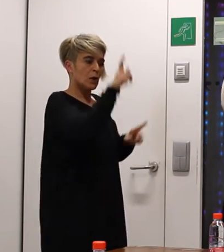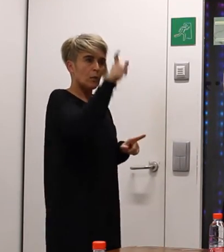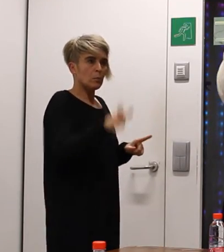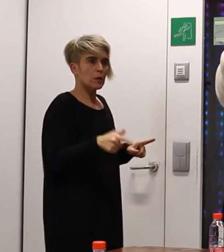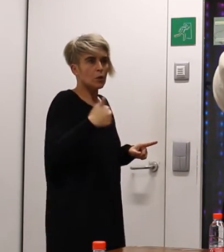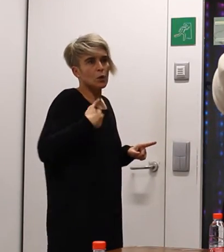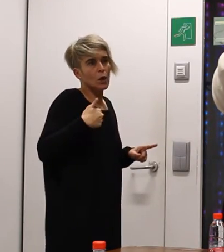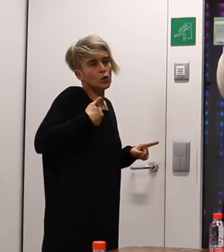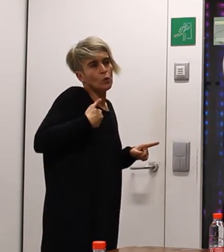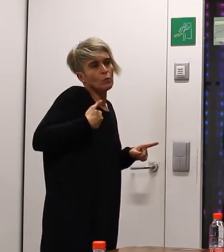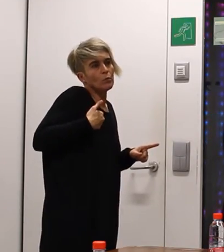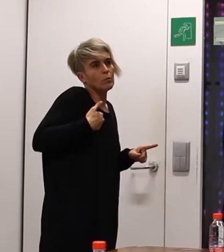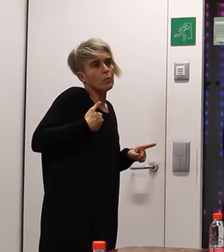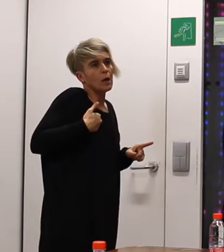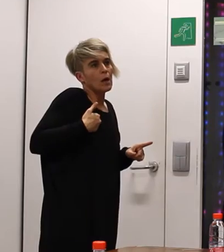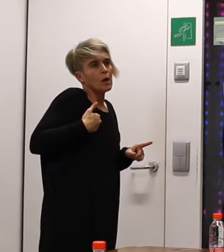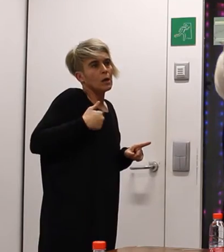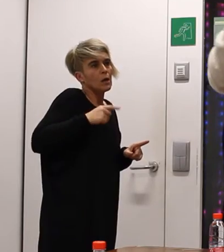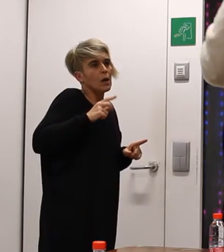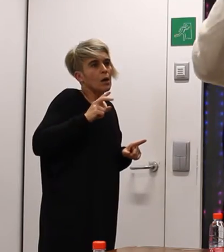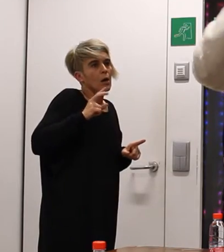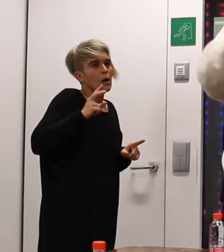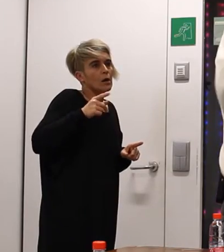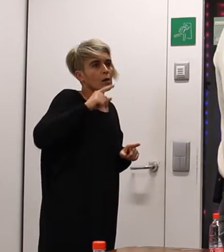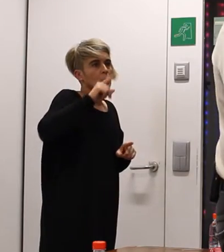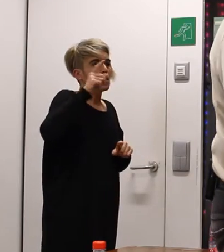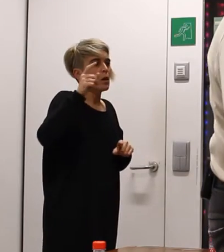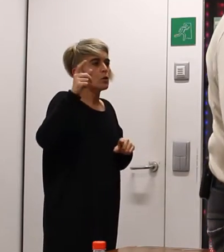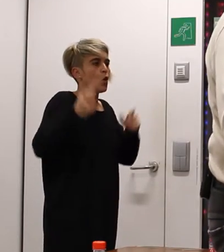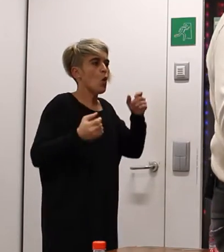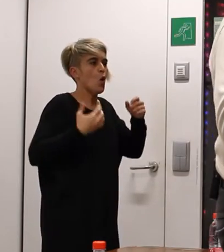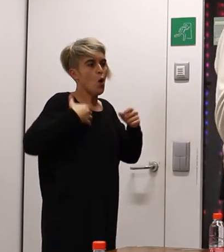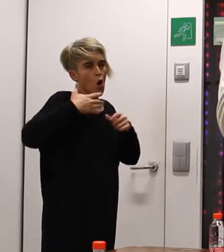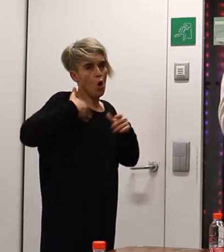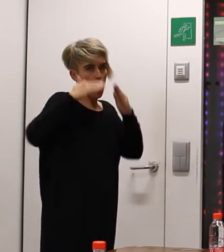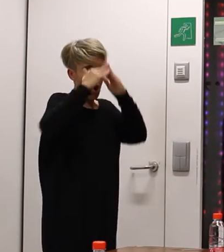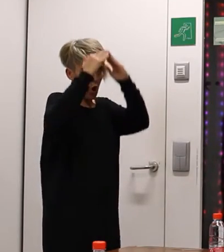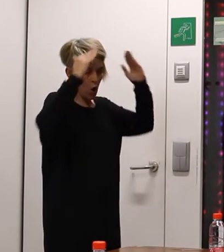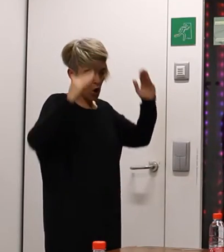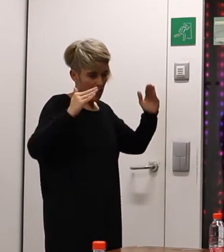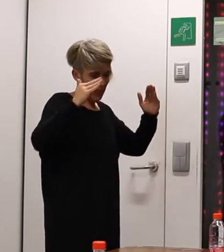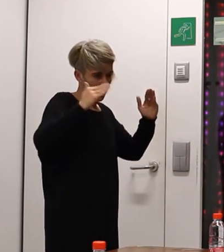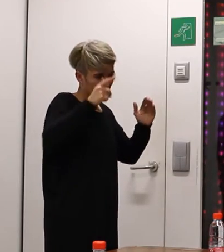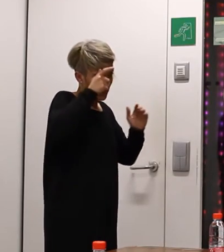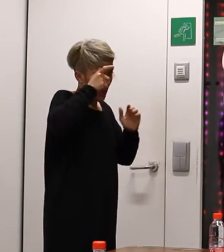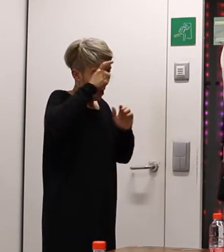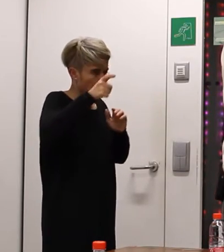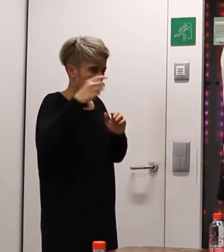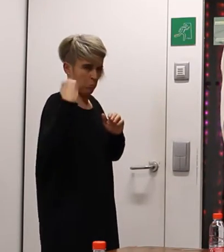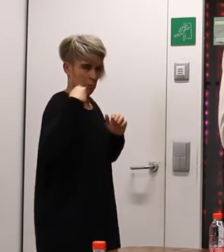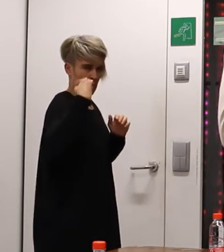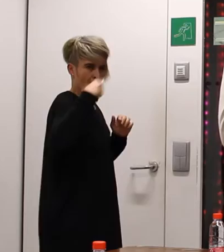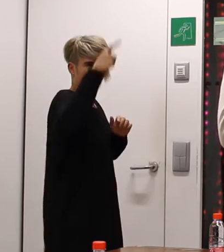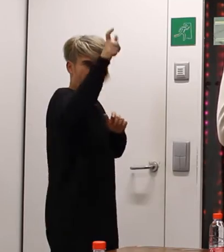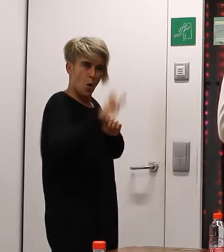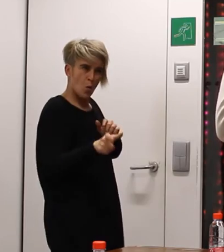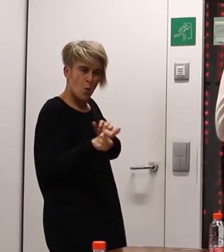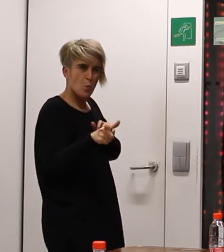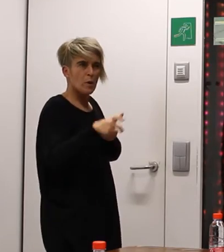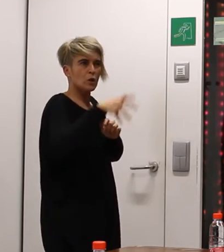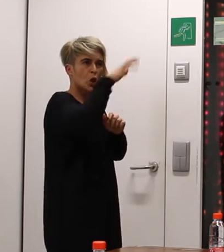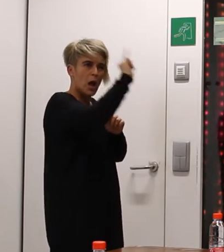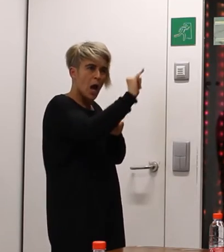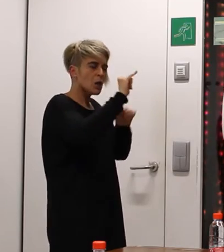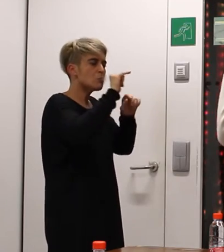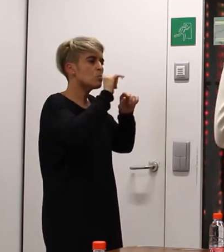porque era una red pública, entonces esperé a bajar. Era una hora de camino hasta mi casa, subir los trastos hasta el cuarto piso sin ascensor, sentarme en el